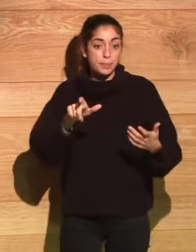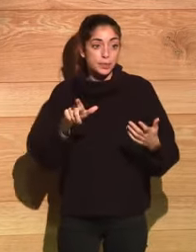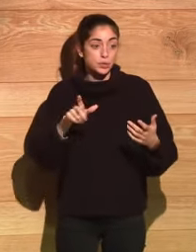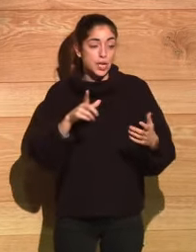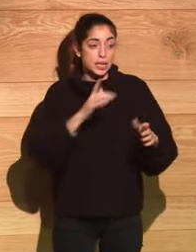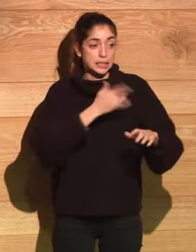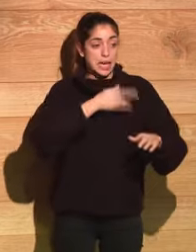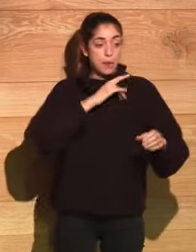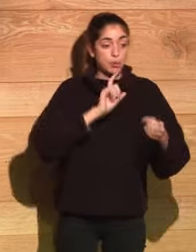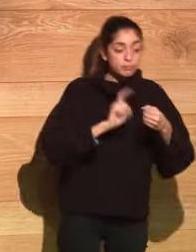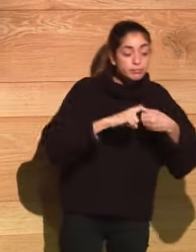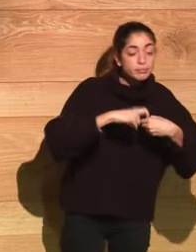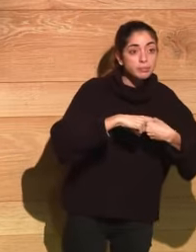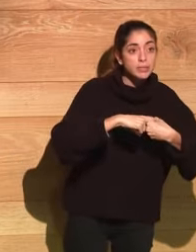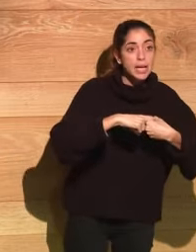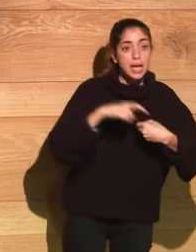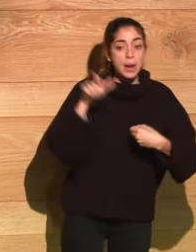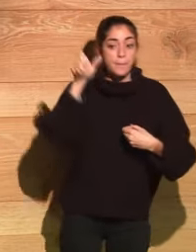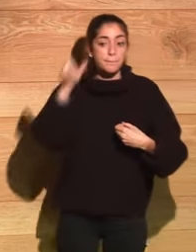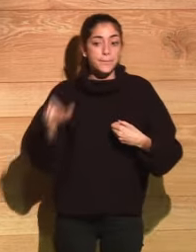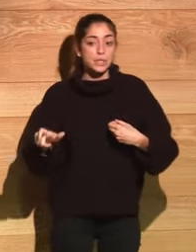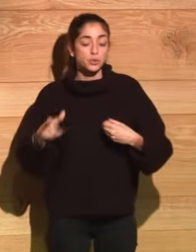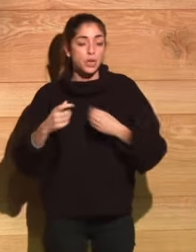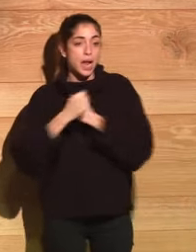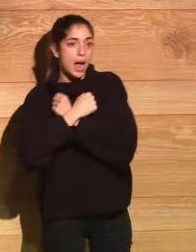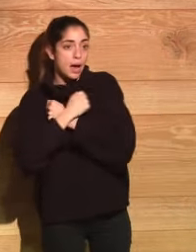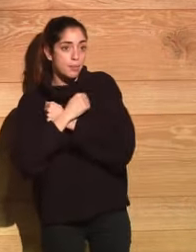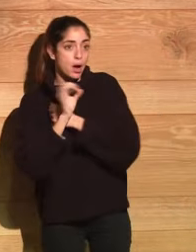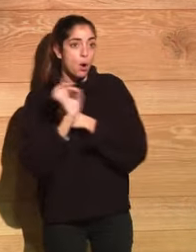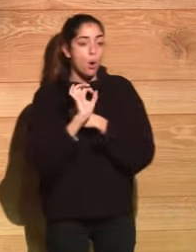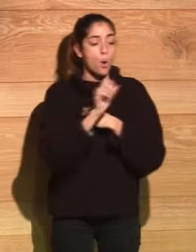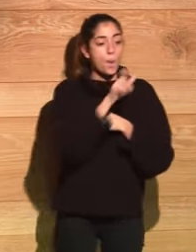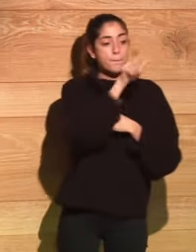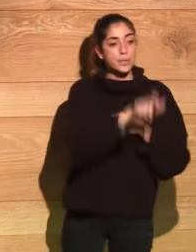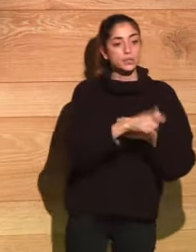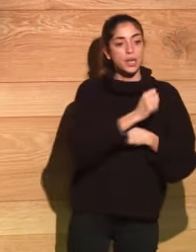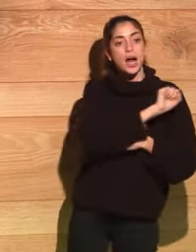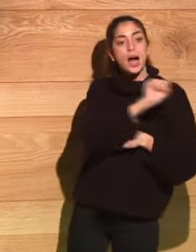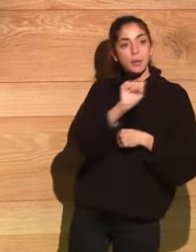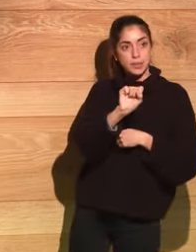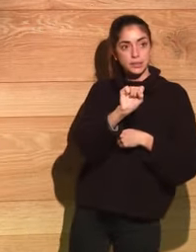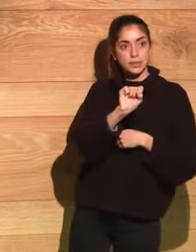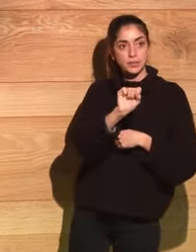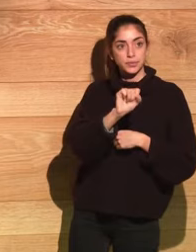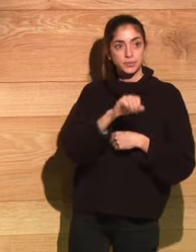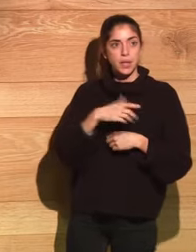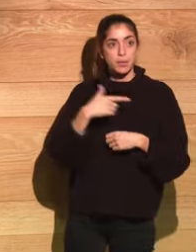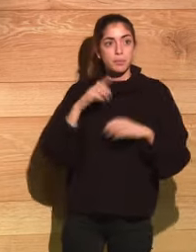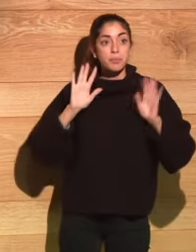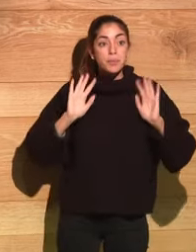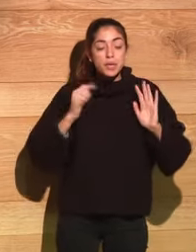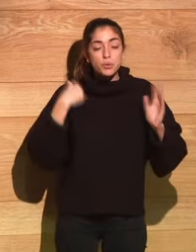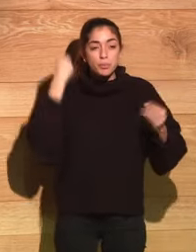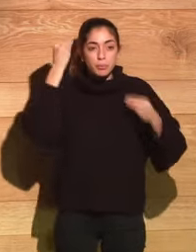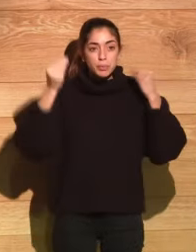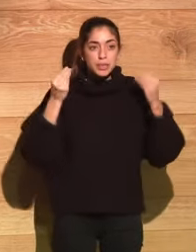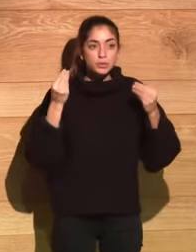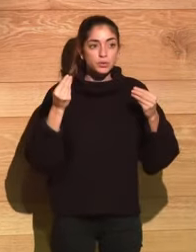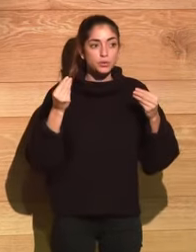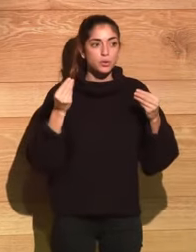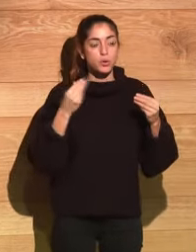siempre había una parte que amaba y otra parte que era amada. O sea, que esa diferencia... Pero al parecer el placer era mutuo. O sea, que debe